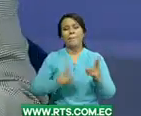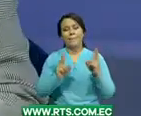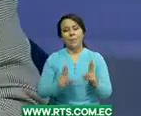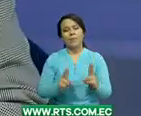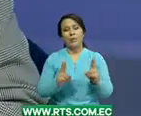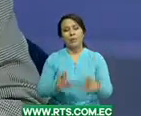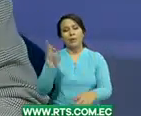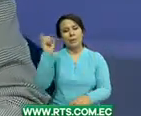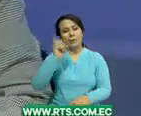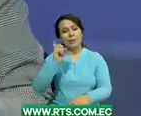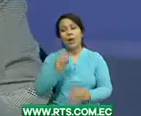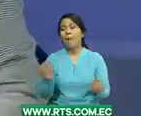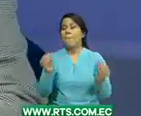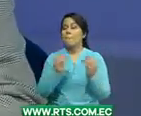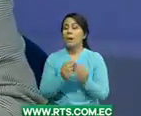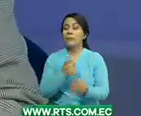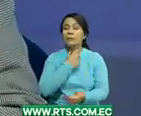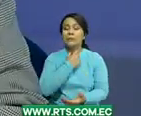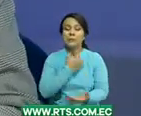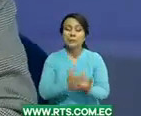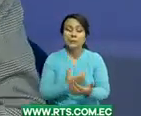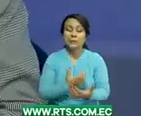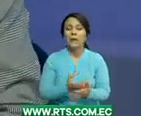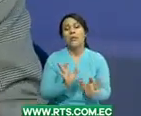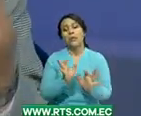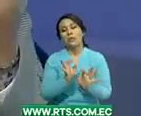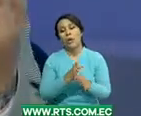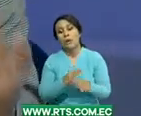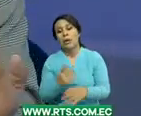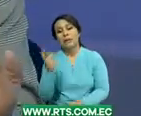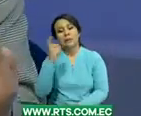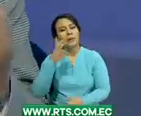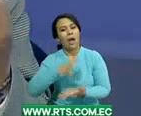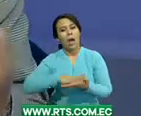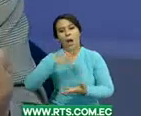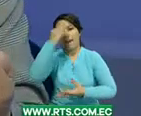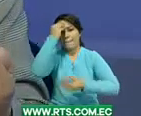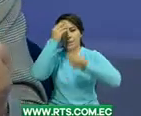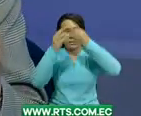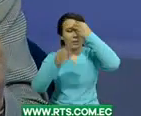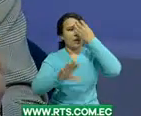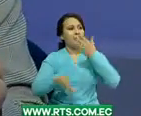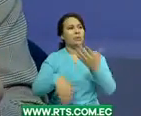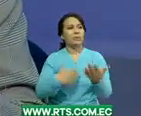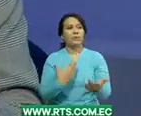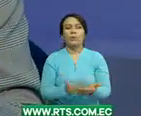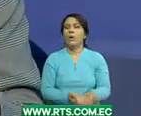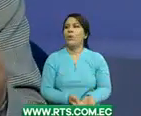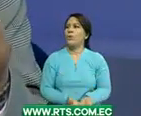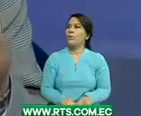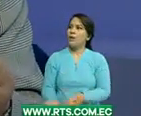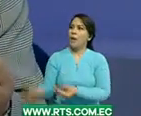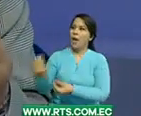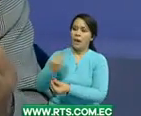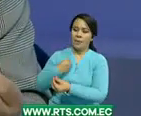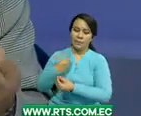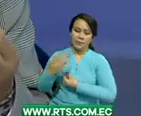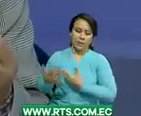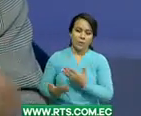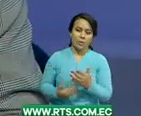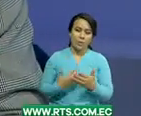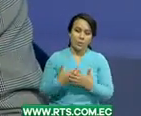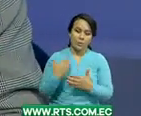Vienen nuevas necesidades, vienen nuevas tecnologías. Lo que queremos es que exista una sola plataforma, porque no puede ser justo, Luisa, yo estoy caminando todo